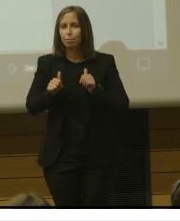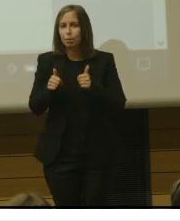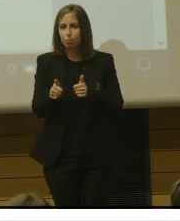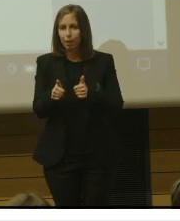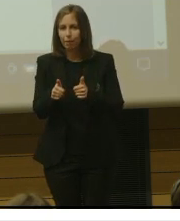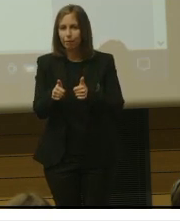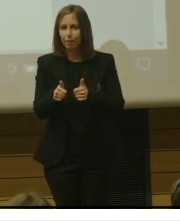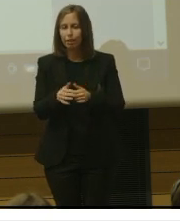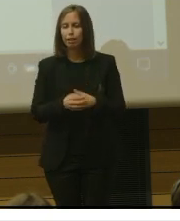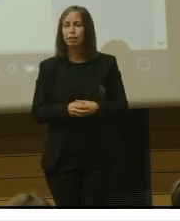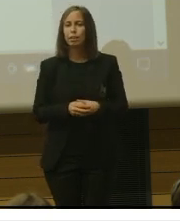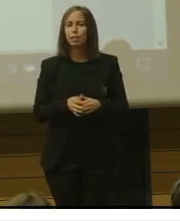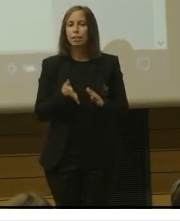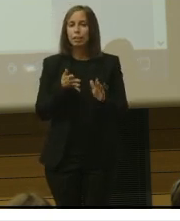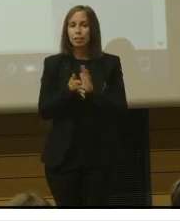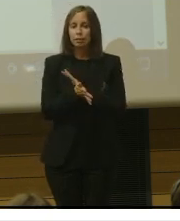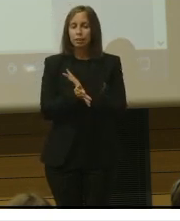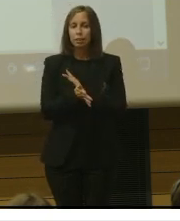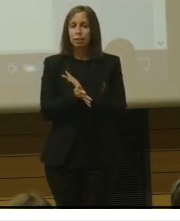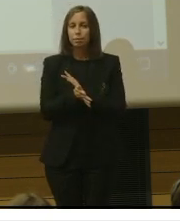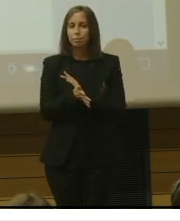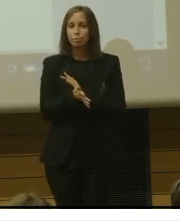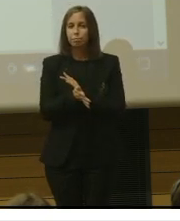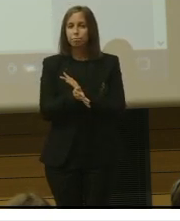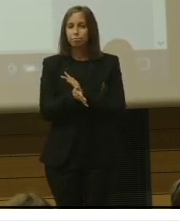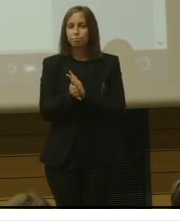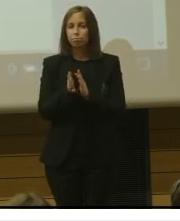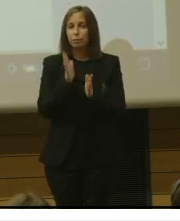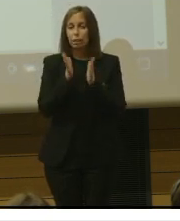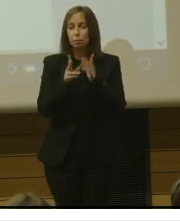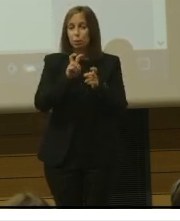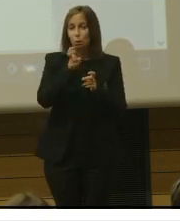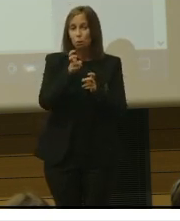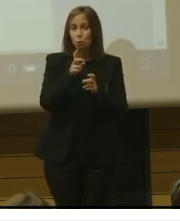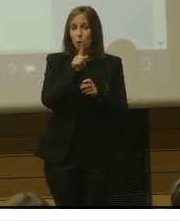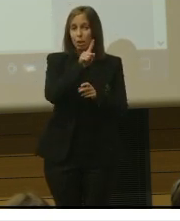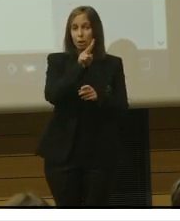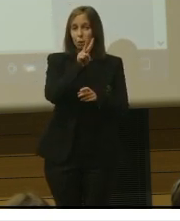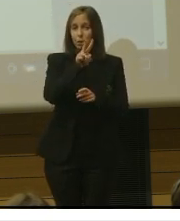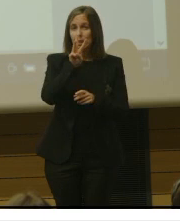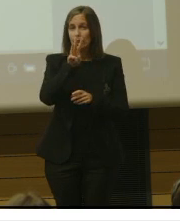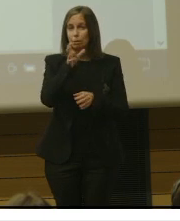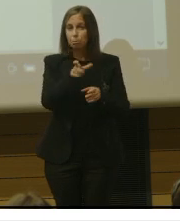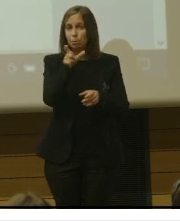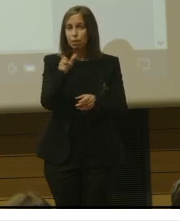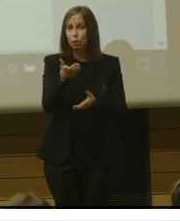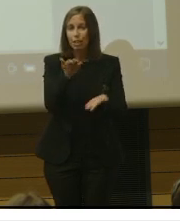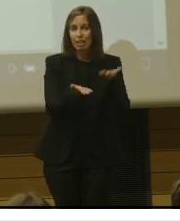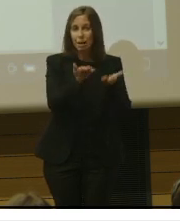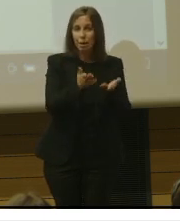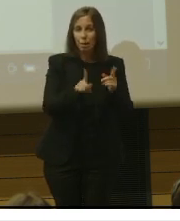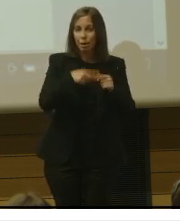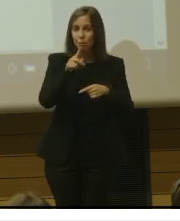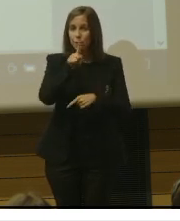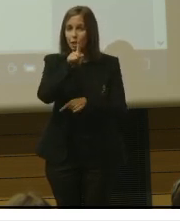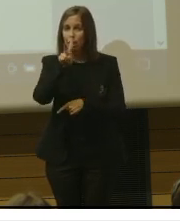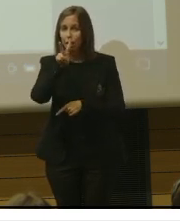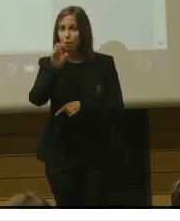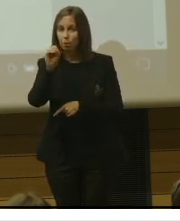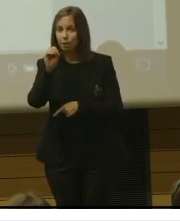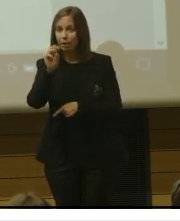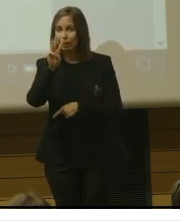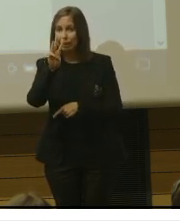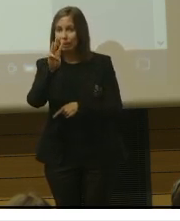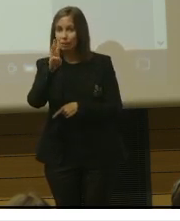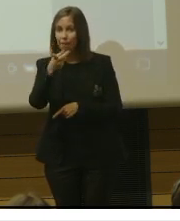una idea, en un proyecto que acaba de terminar, de 123 personas que evaluamos, vinieron 120, o sea, solo 3